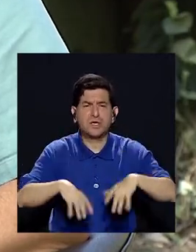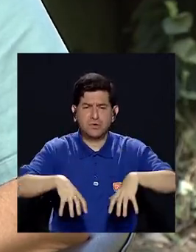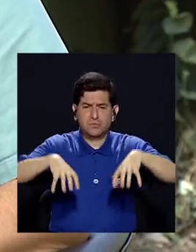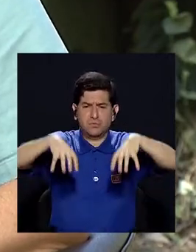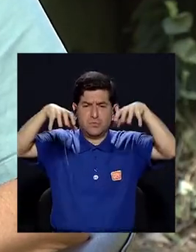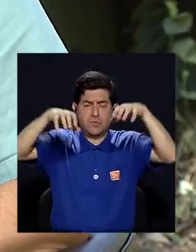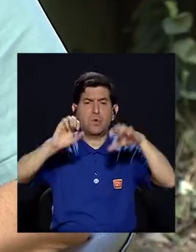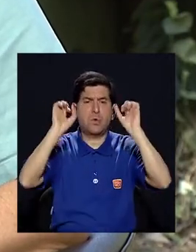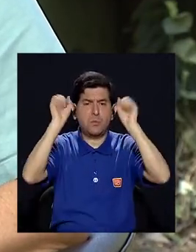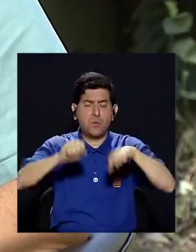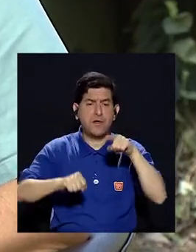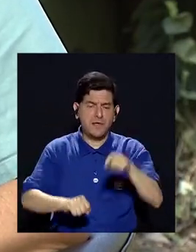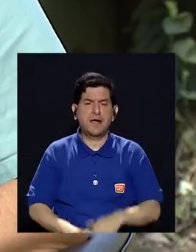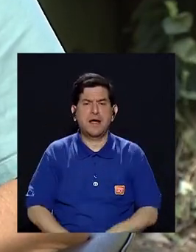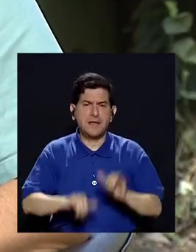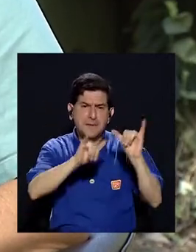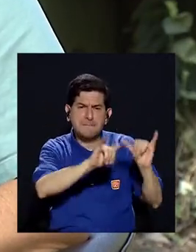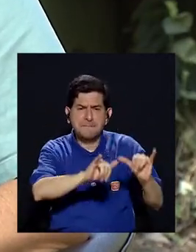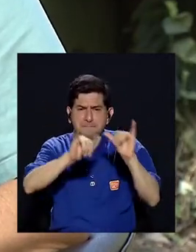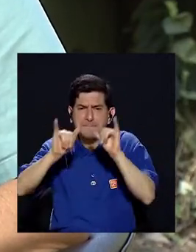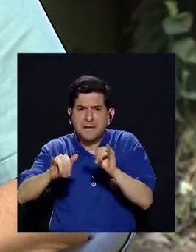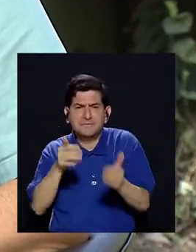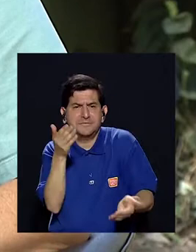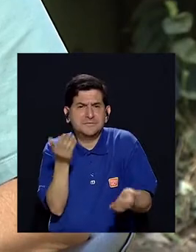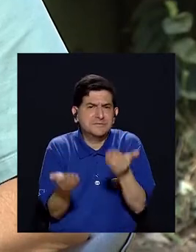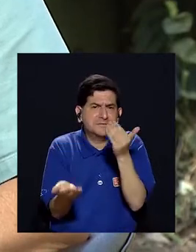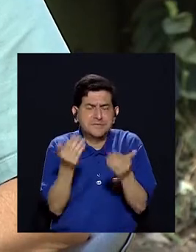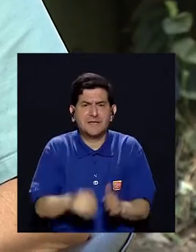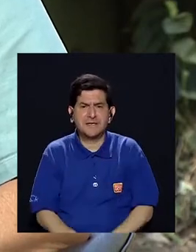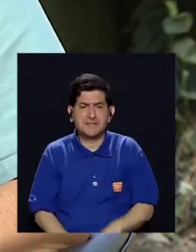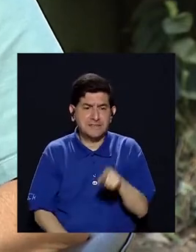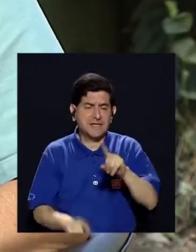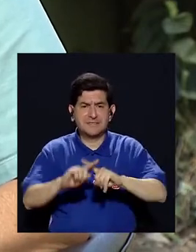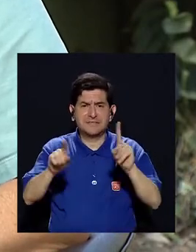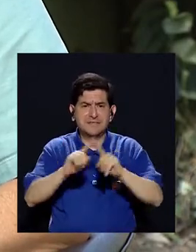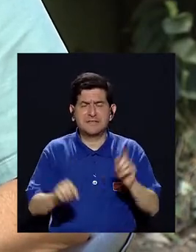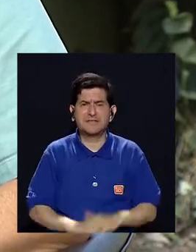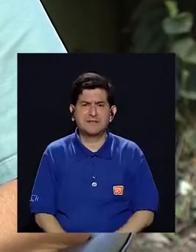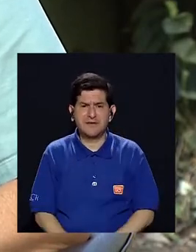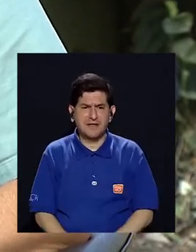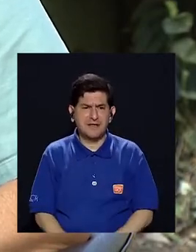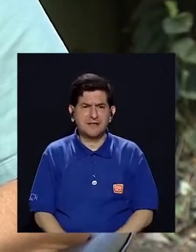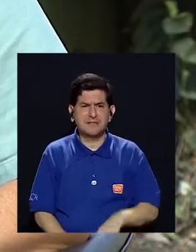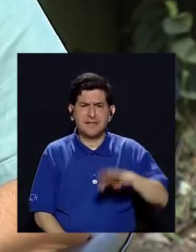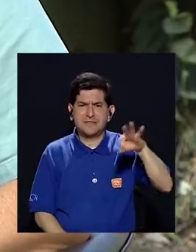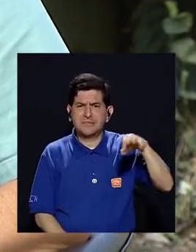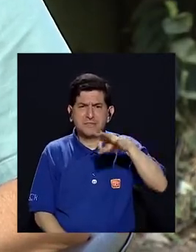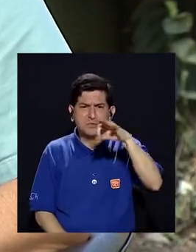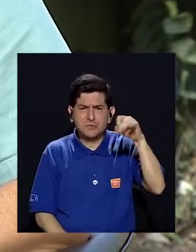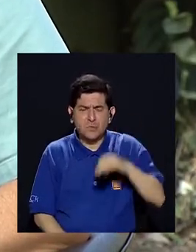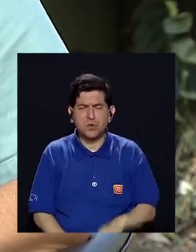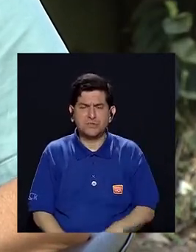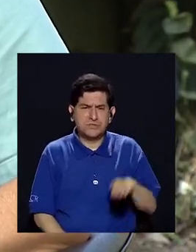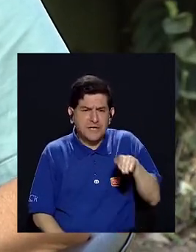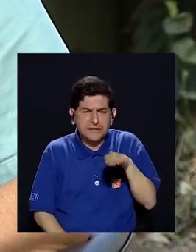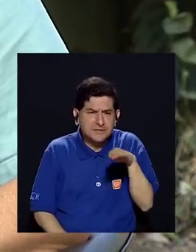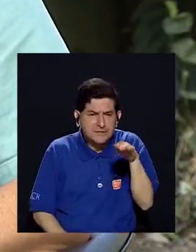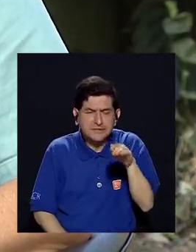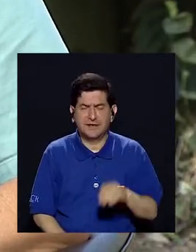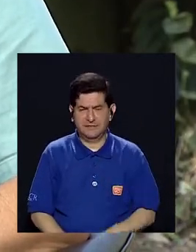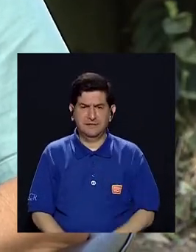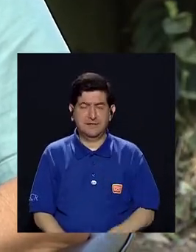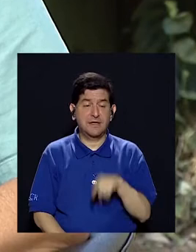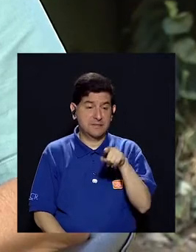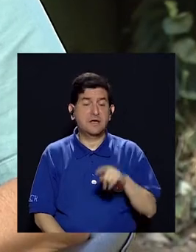apoyar y dar abrigo a que se formen vectores, moscas, roedores, pueden